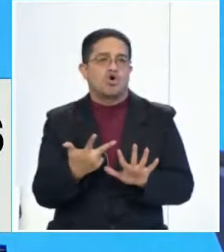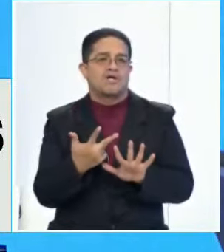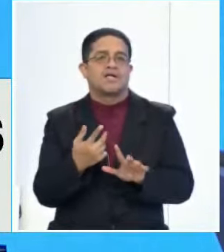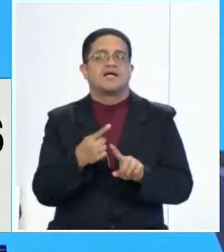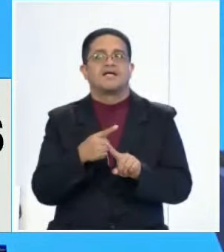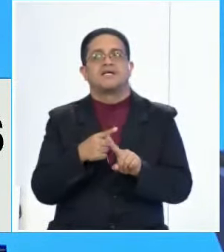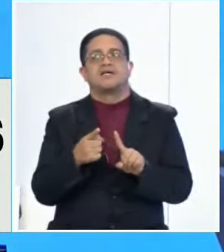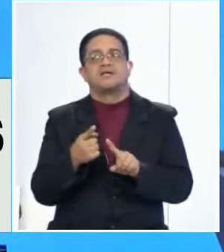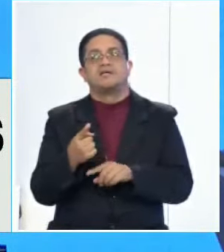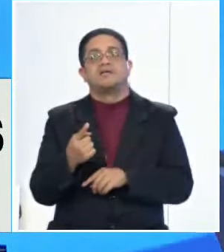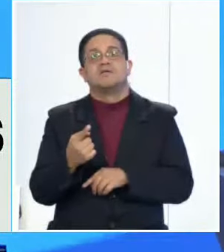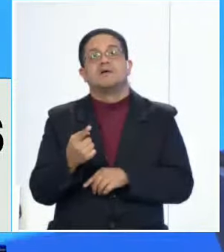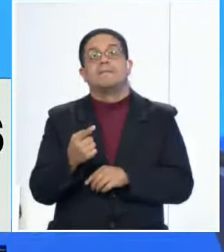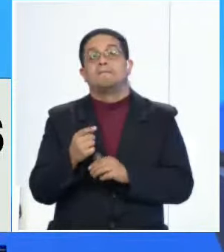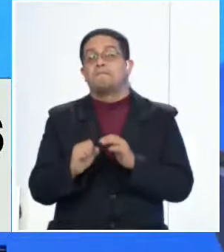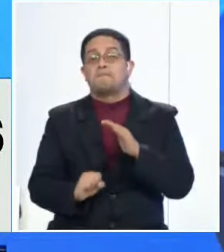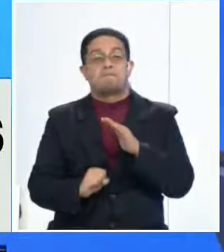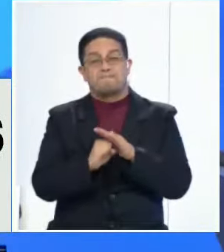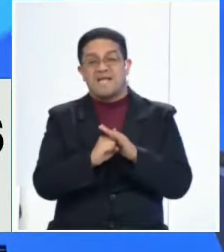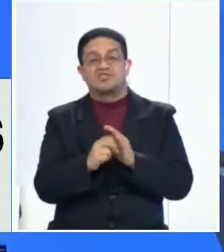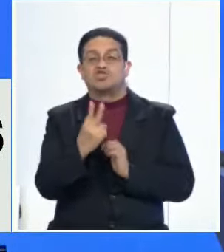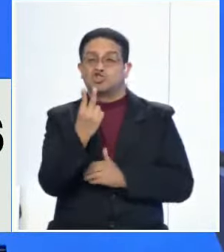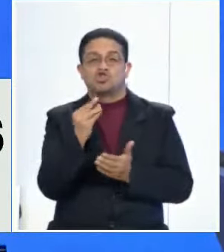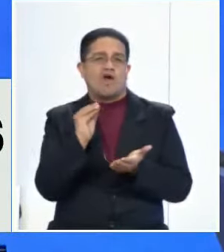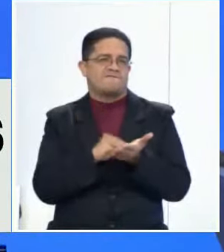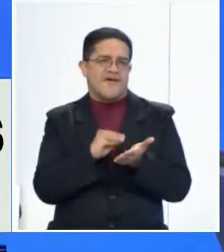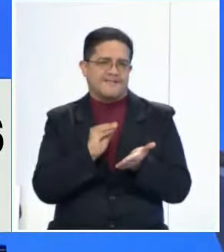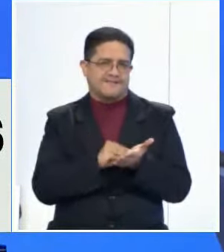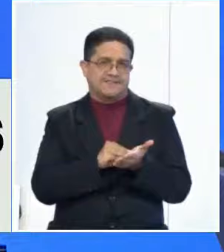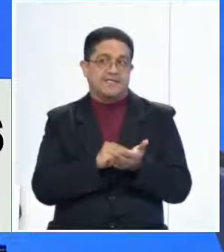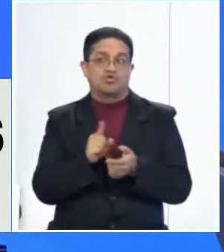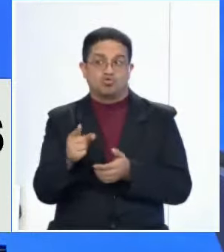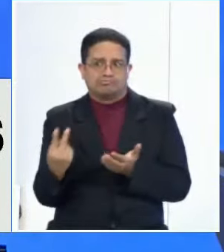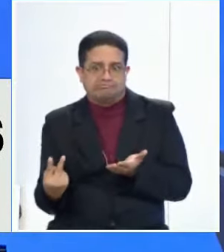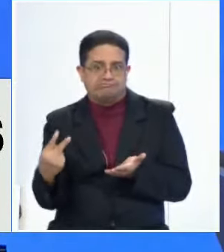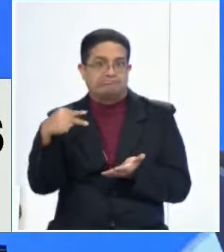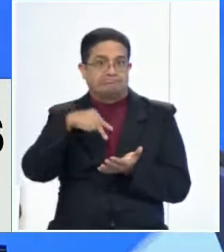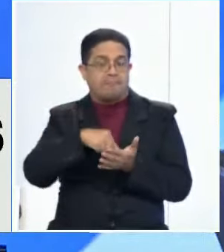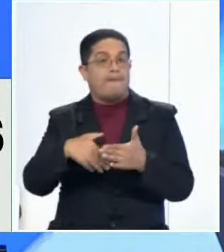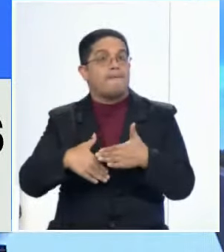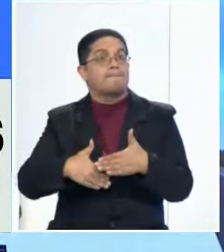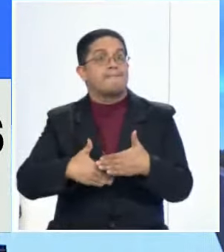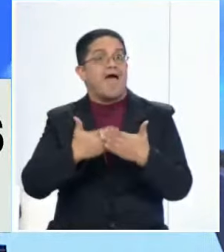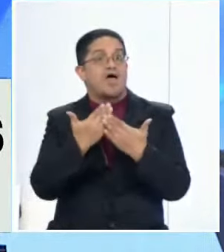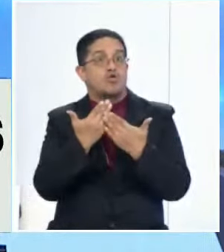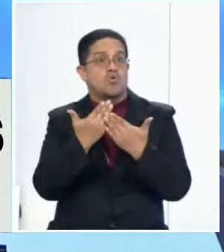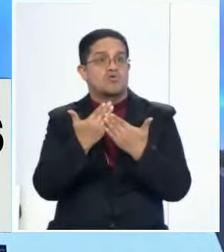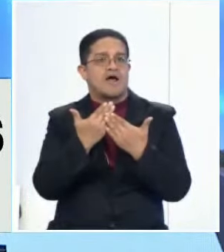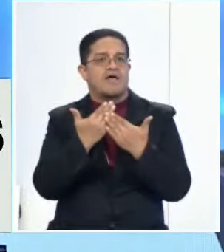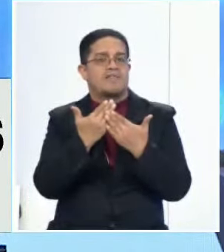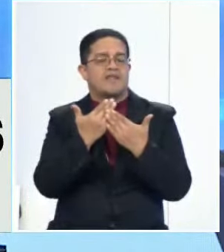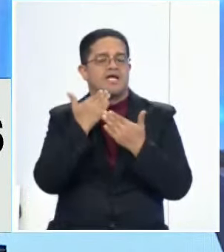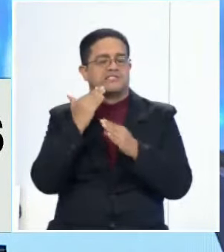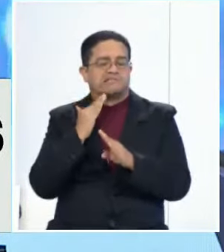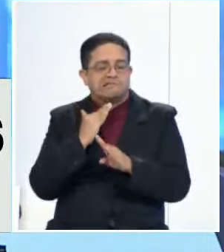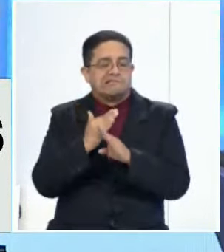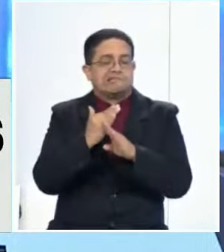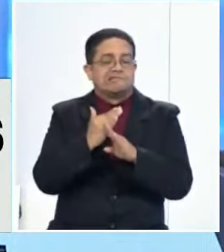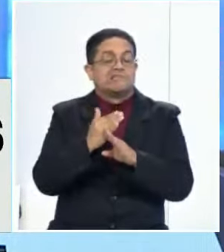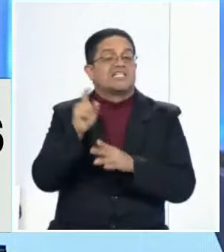en 2 ocasiones. No más de 2 ocasiones. Si tú te levantas en la noche, si tu sueño se interrumpe por el deseo de